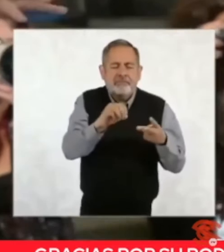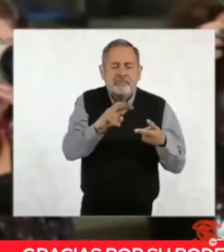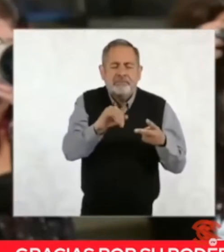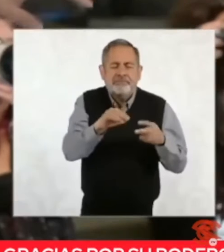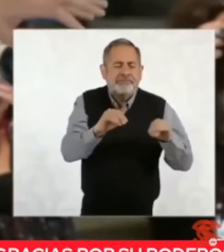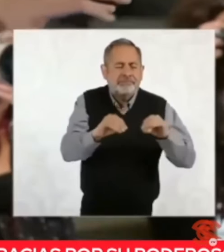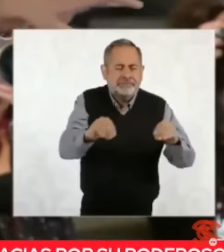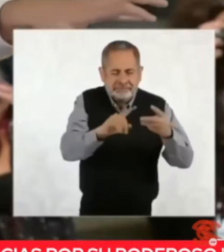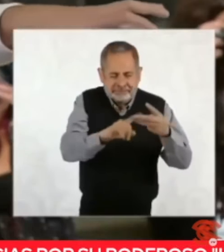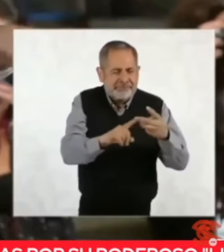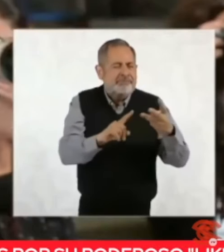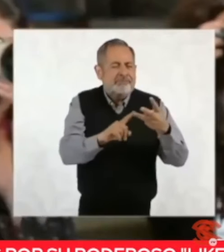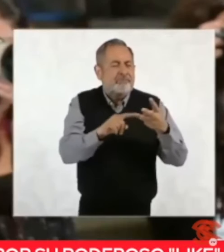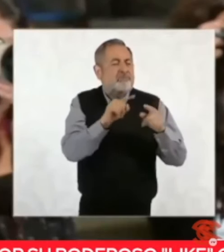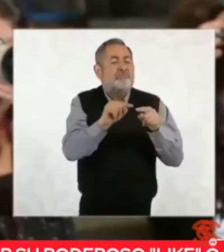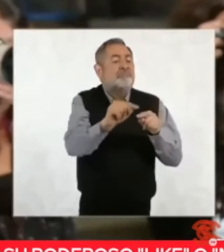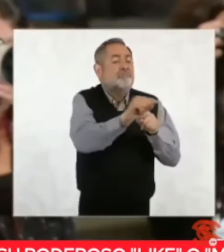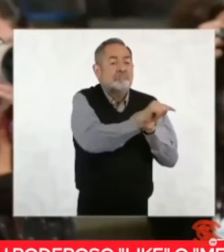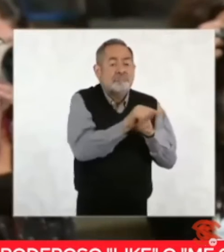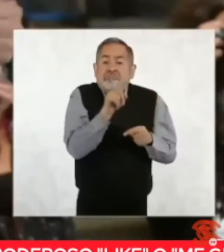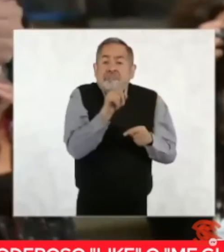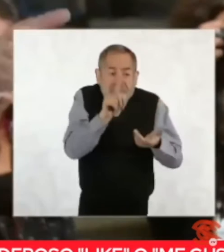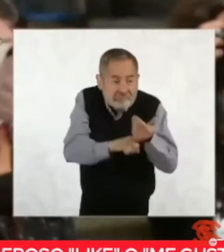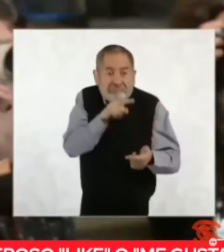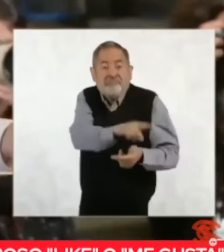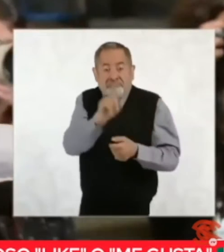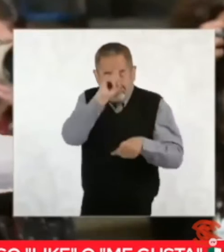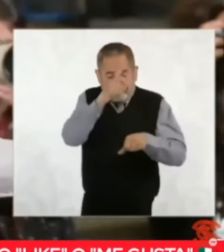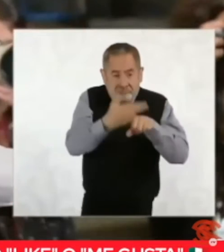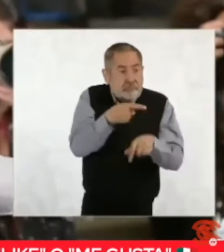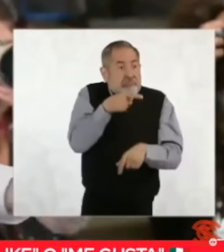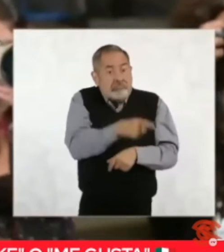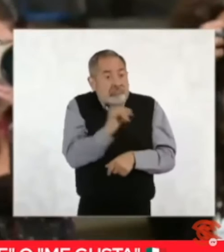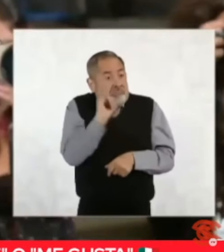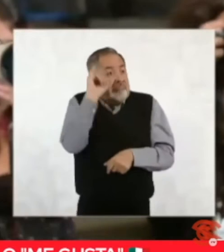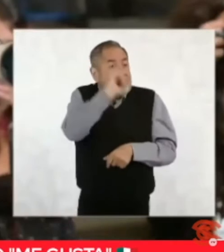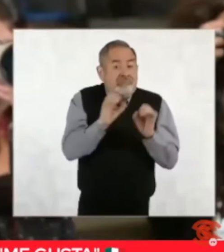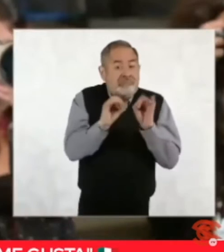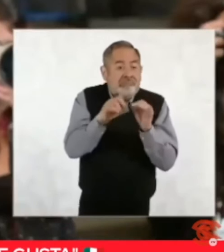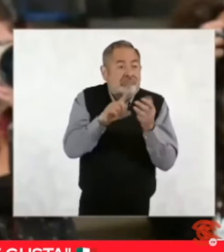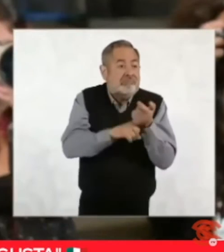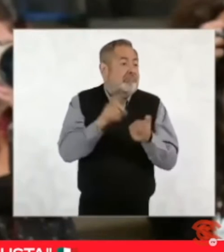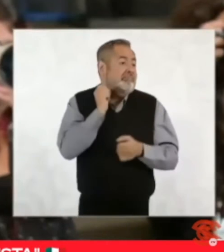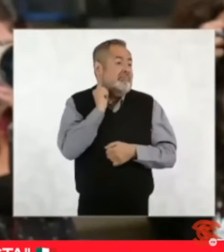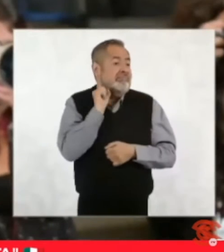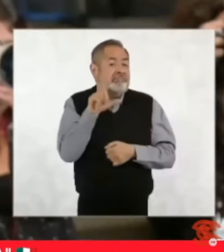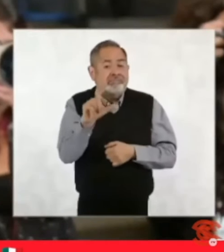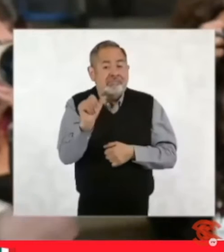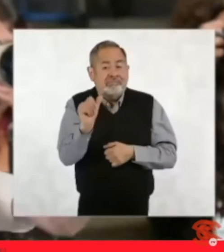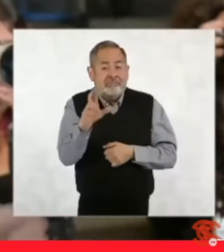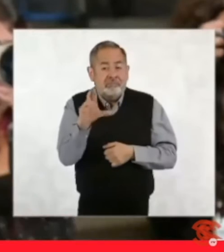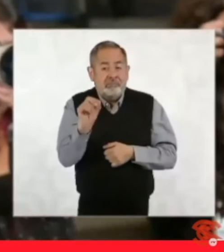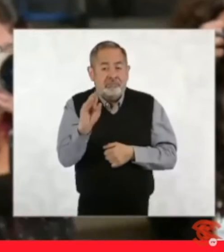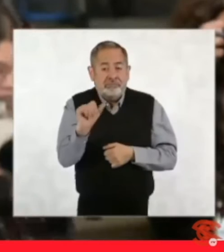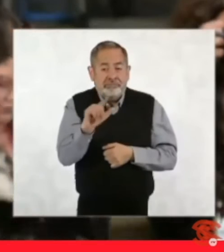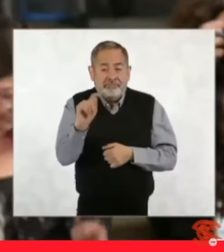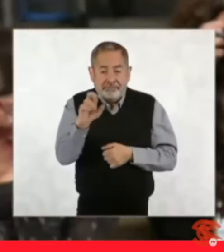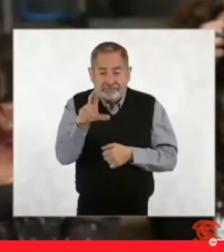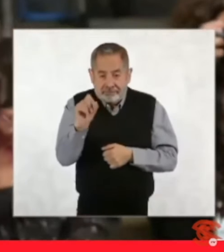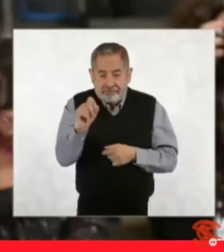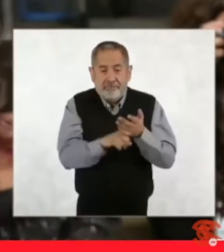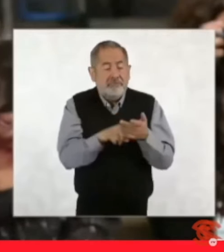los tentáculos de las organizaciones de Claudio X González. Fue jefe de oficina de la senadora Laura Ballesteros, cuando era, por